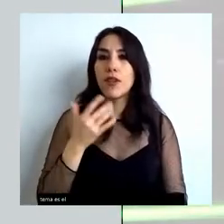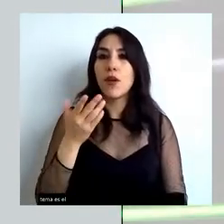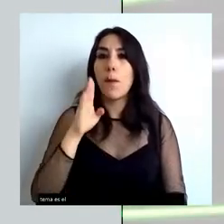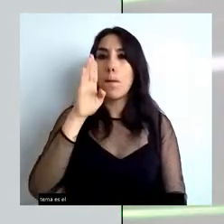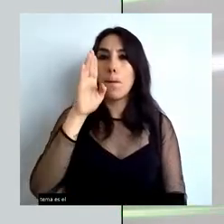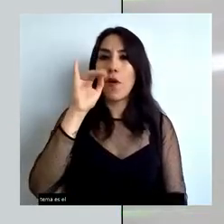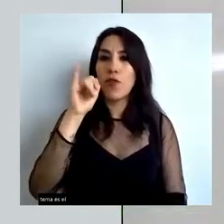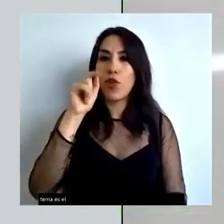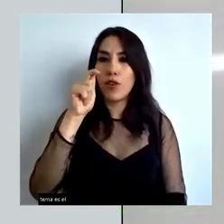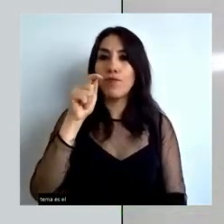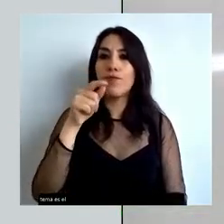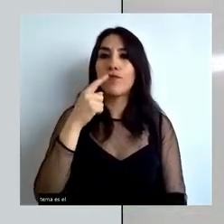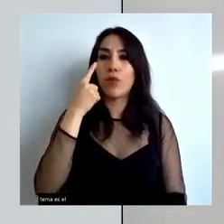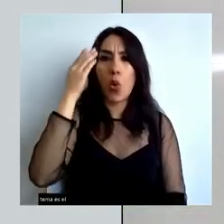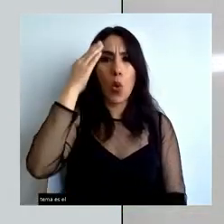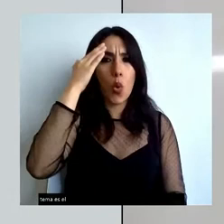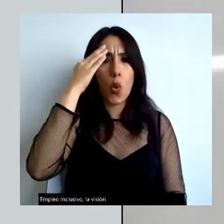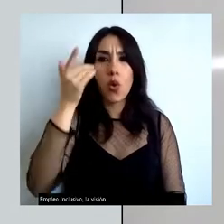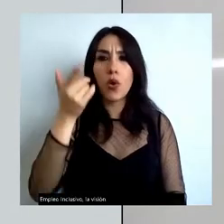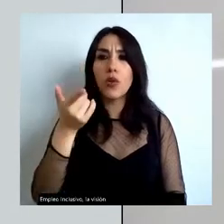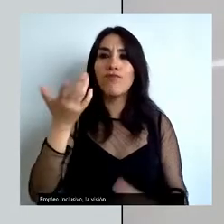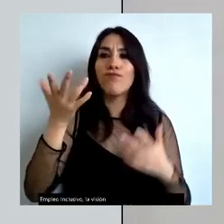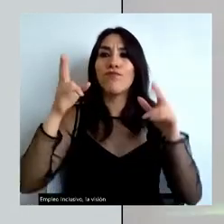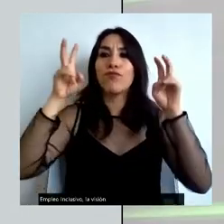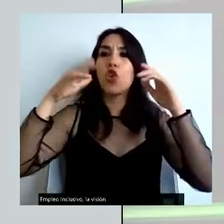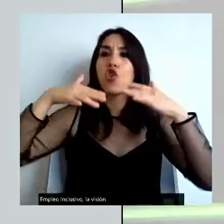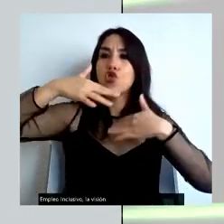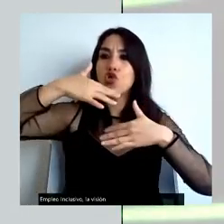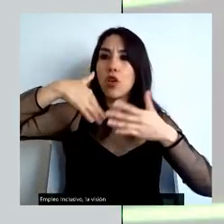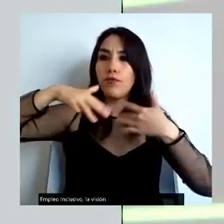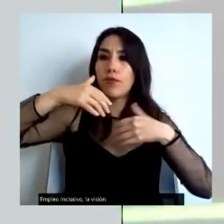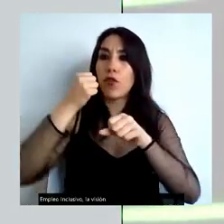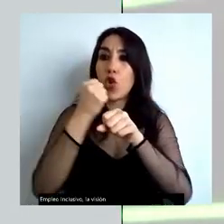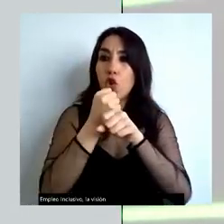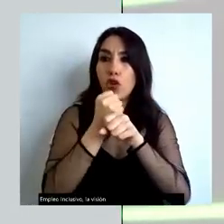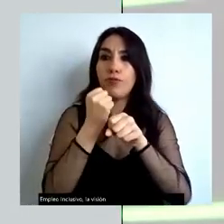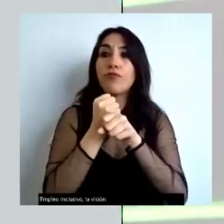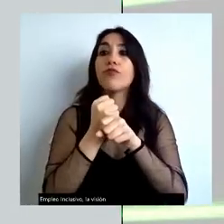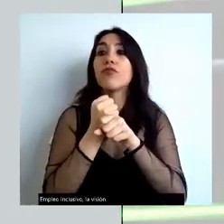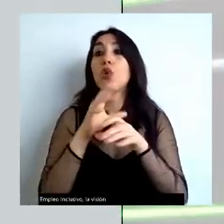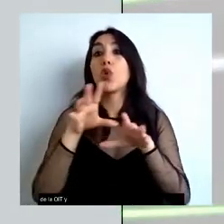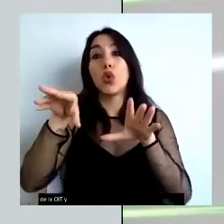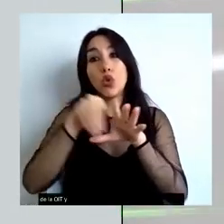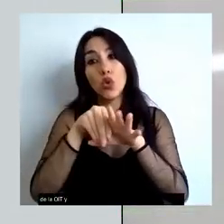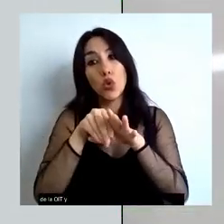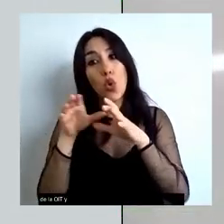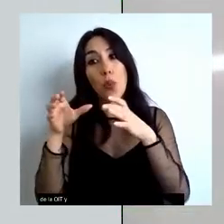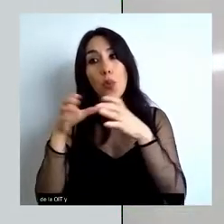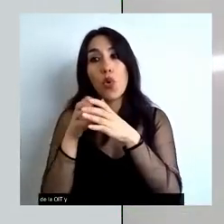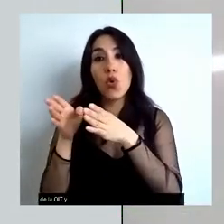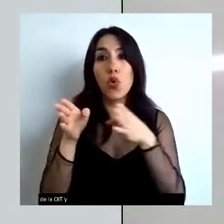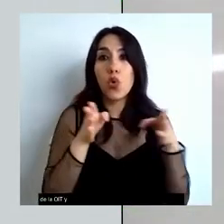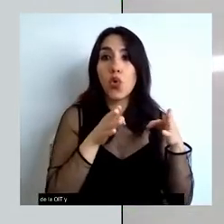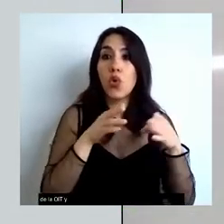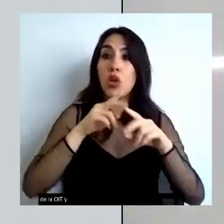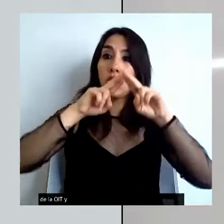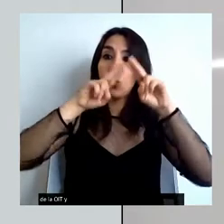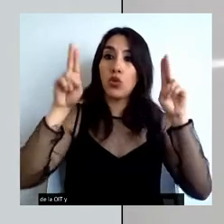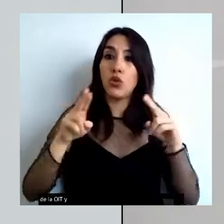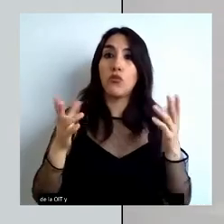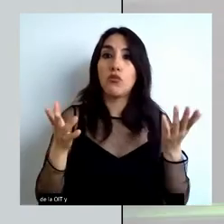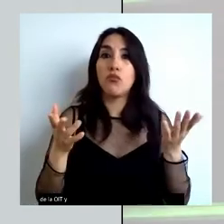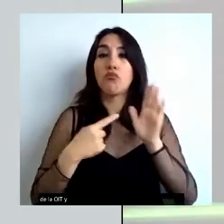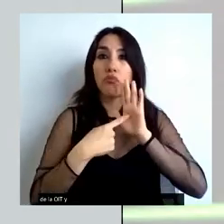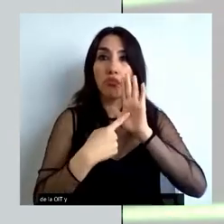empleo inclusivo de los organismos internacionales. Contaremos con las presentaciones de Daniela